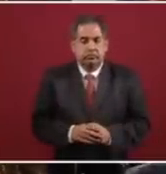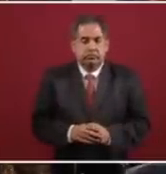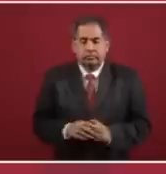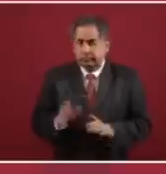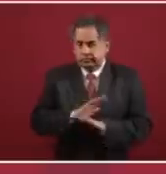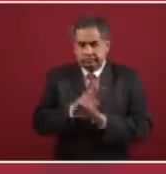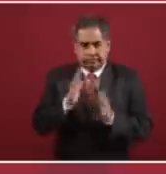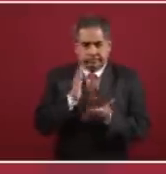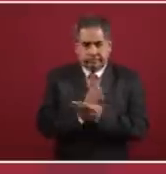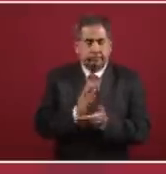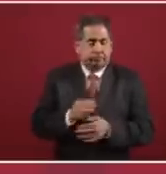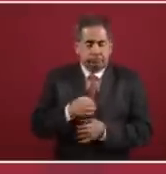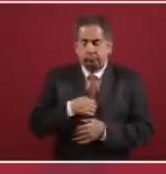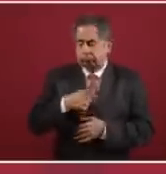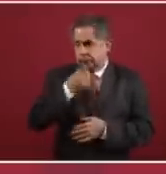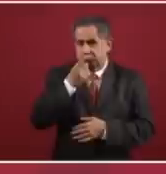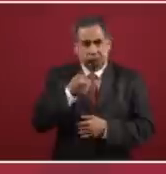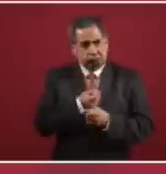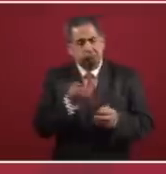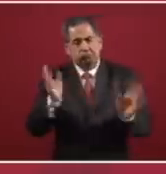Ya puedo decir,